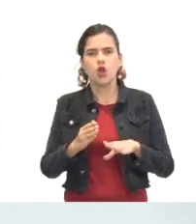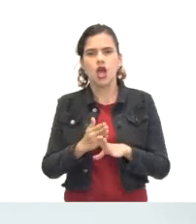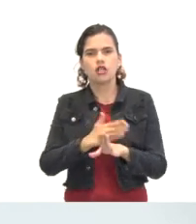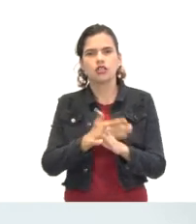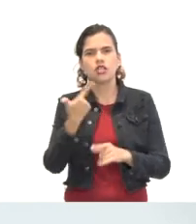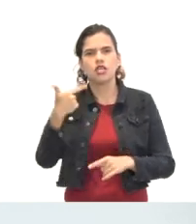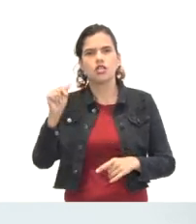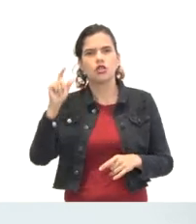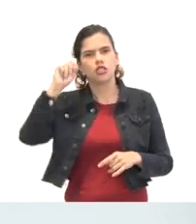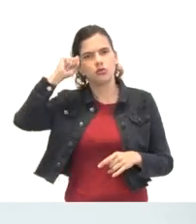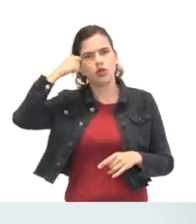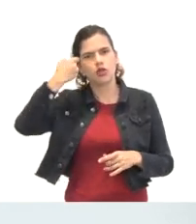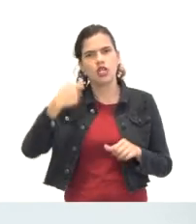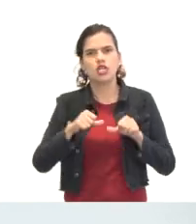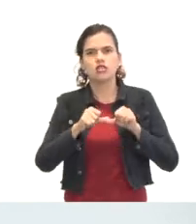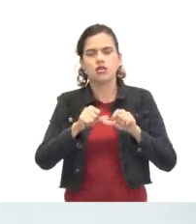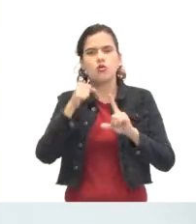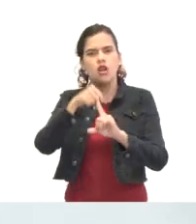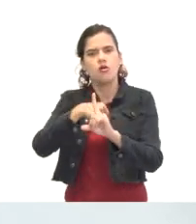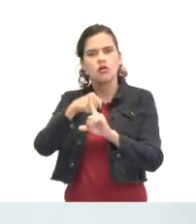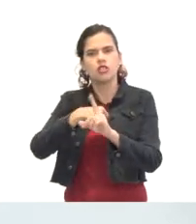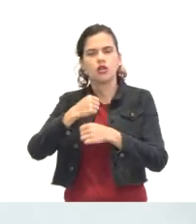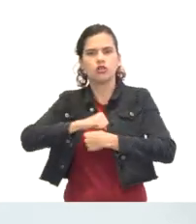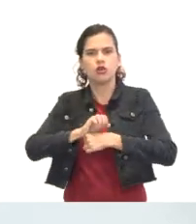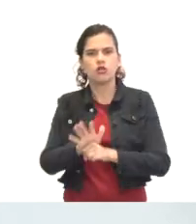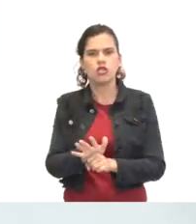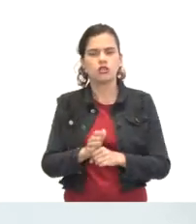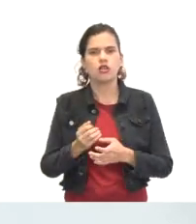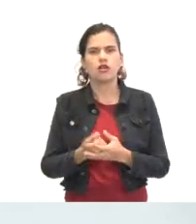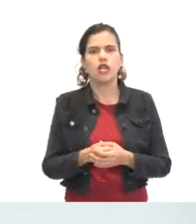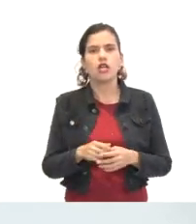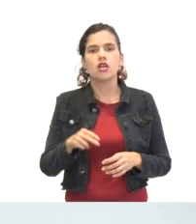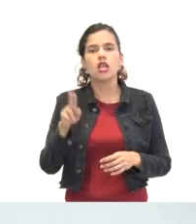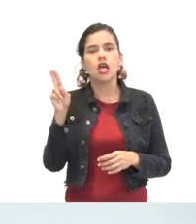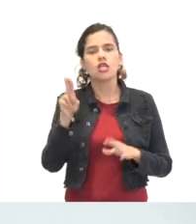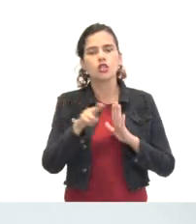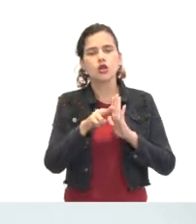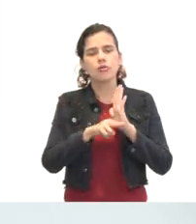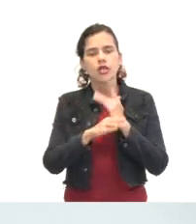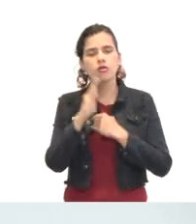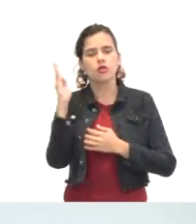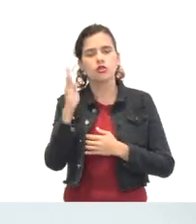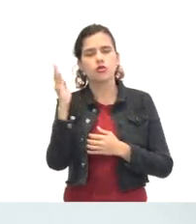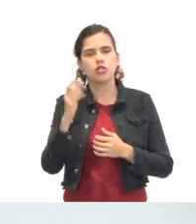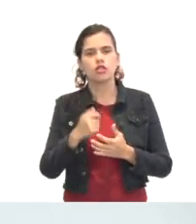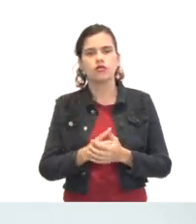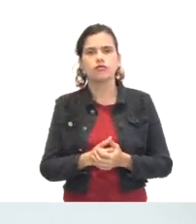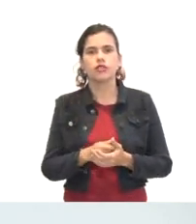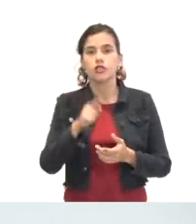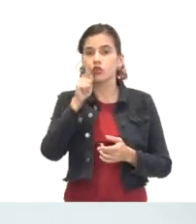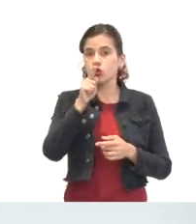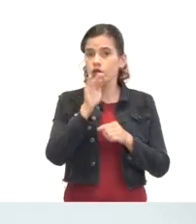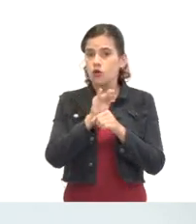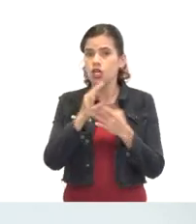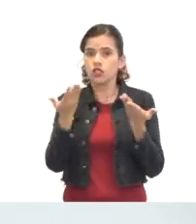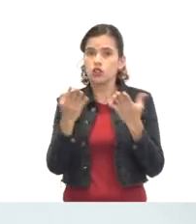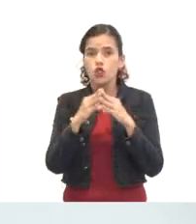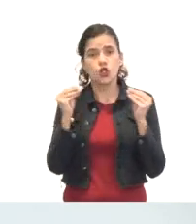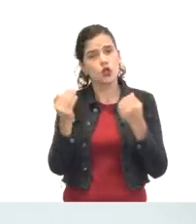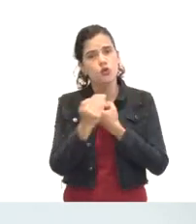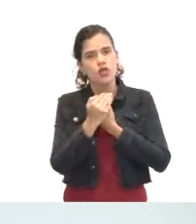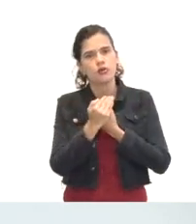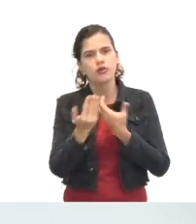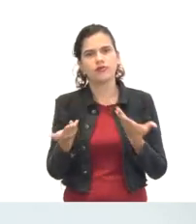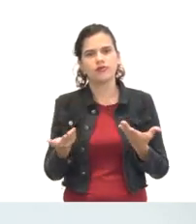irnos debemos recordarles que aún seguimos en la batalla contra el COVID-19. Hay que acatar las reglas de bioseguridad. Así que si tú te cuidas, todos